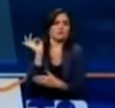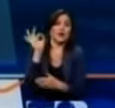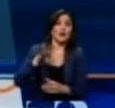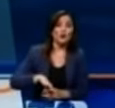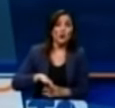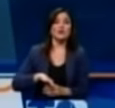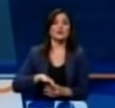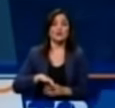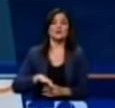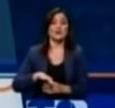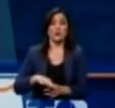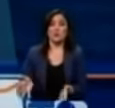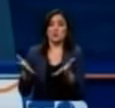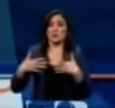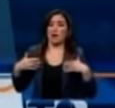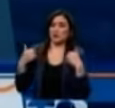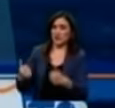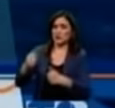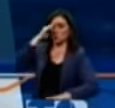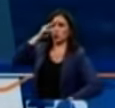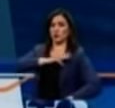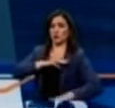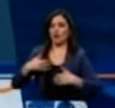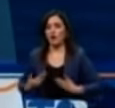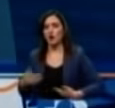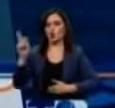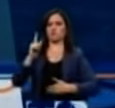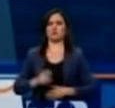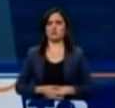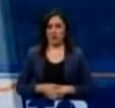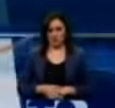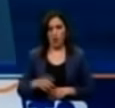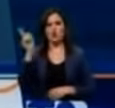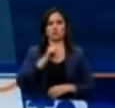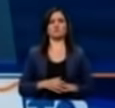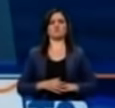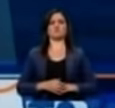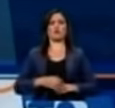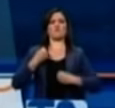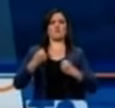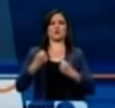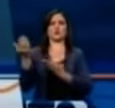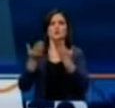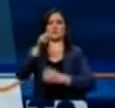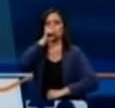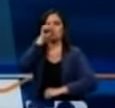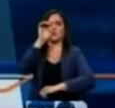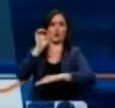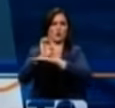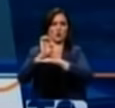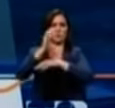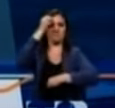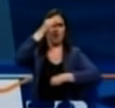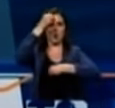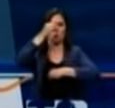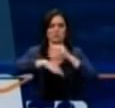electoral, motivo a mis valientes soldados a nunca desmayar, a no bajar la cabeza, a servir siempre a la patria sobre la base de